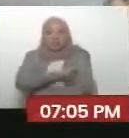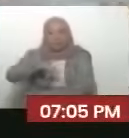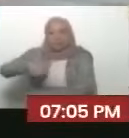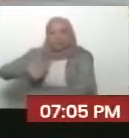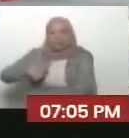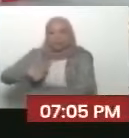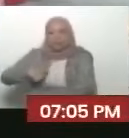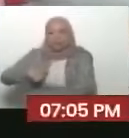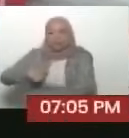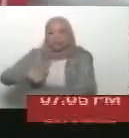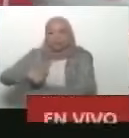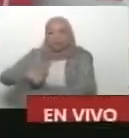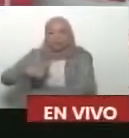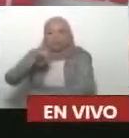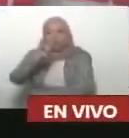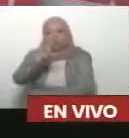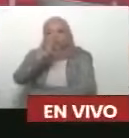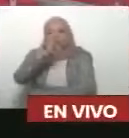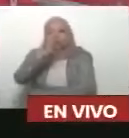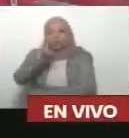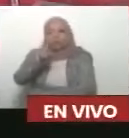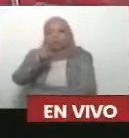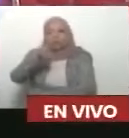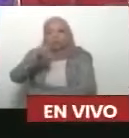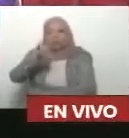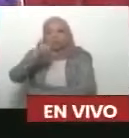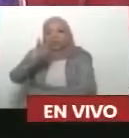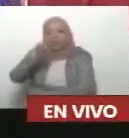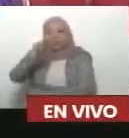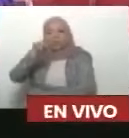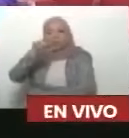entonces vengo inspirado. Vengo inspirado